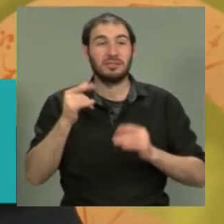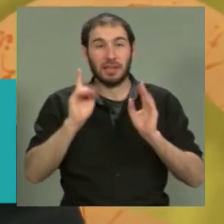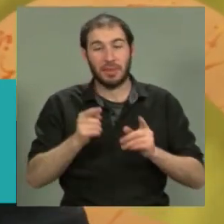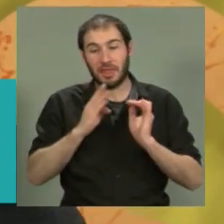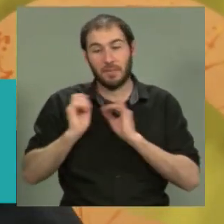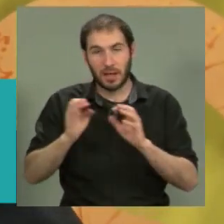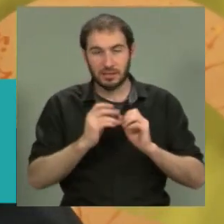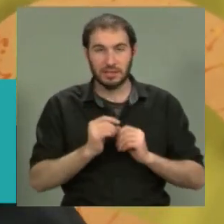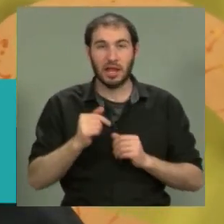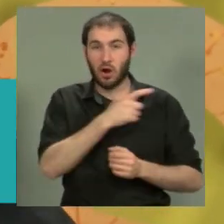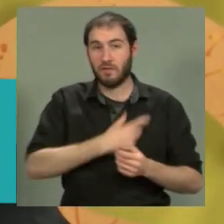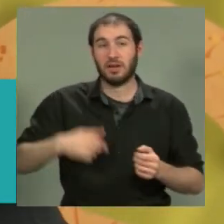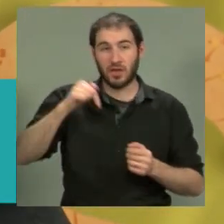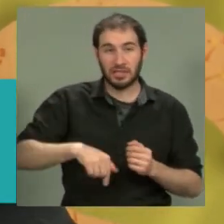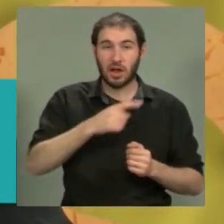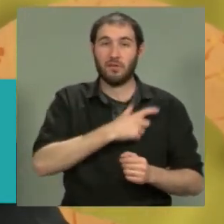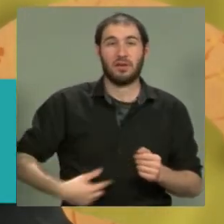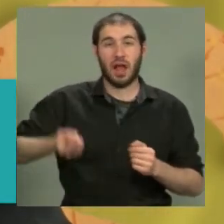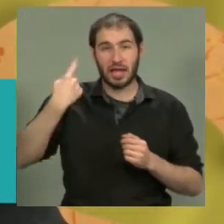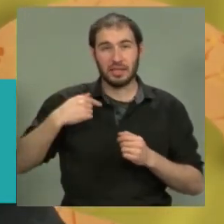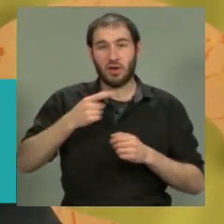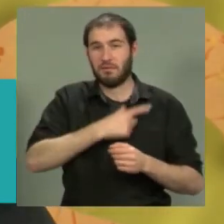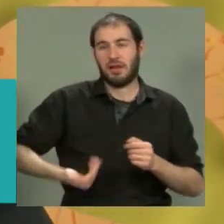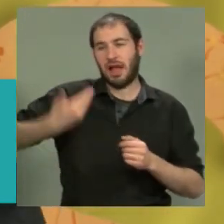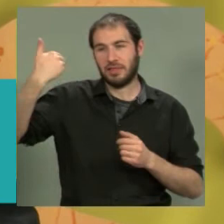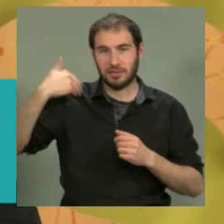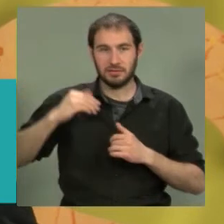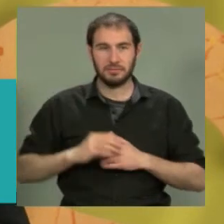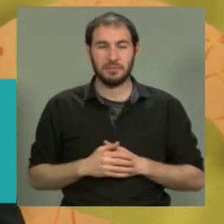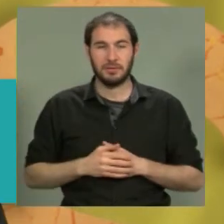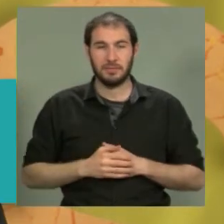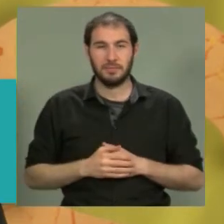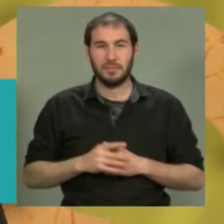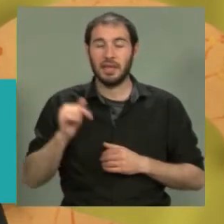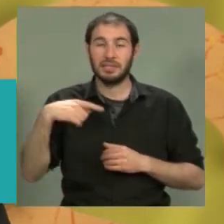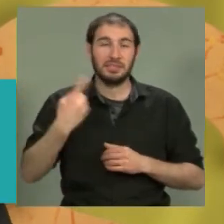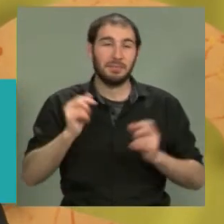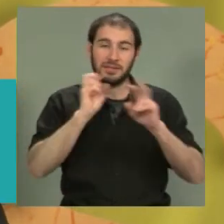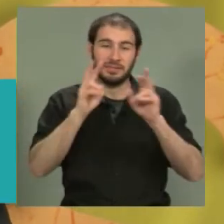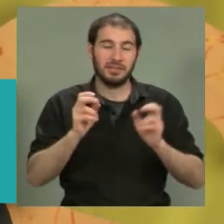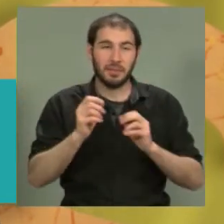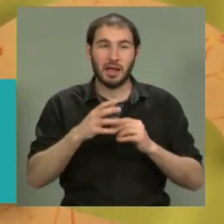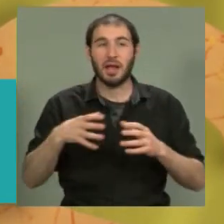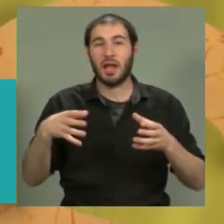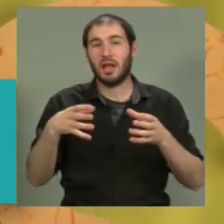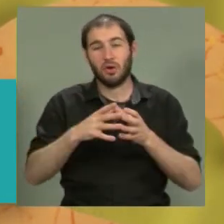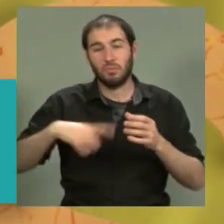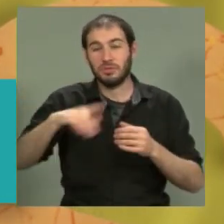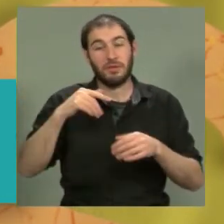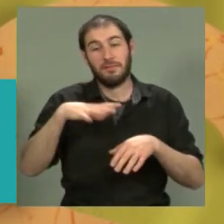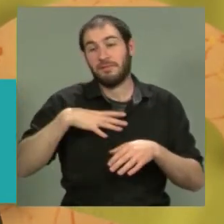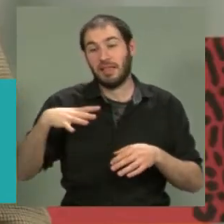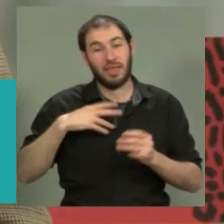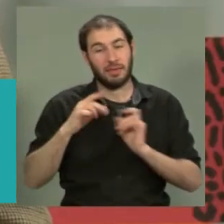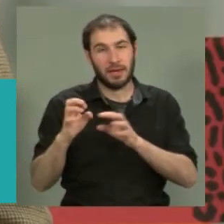también, tanto este gobierno como el gobierno anterior y como los otros gobiernos anteriores. O sea, sigue siendo el tema de cuidados paliativos una tarea